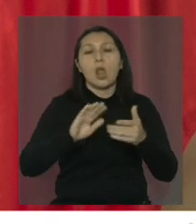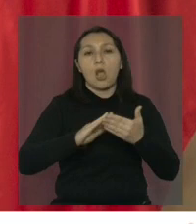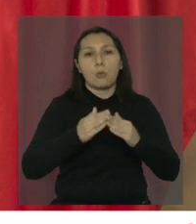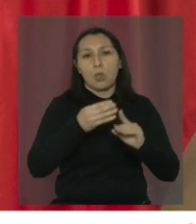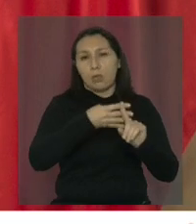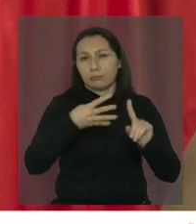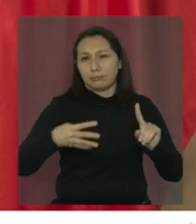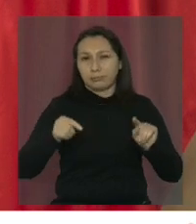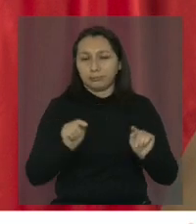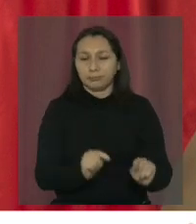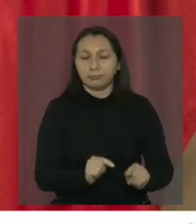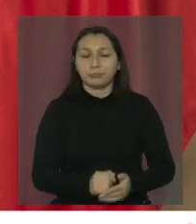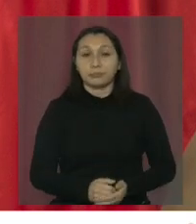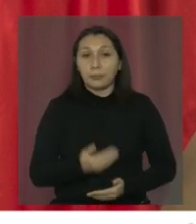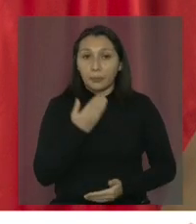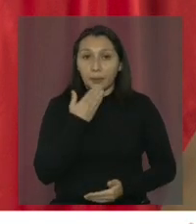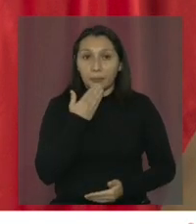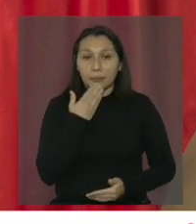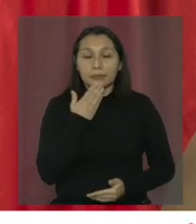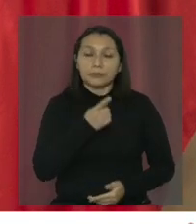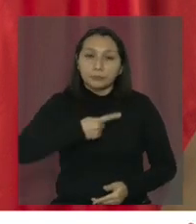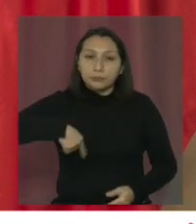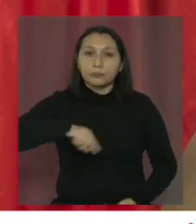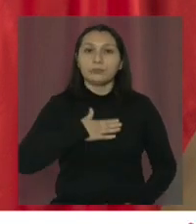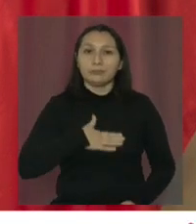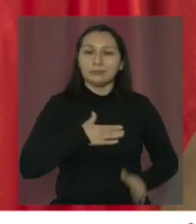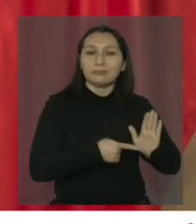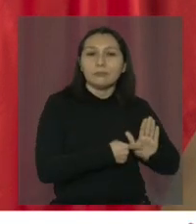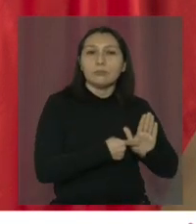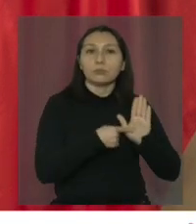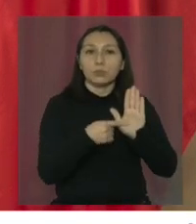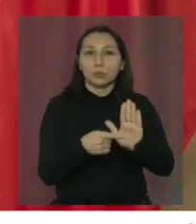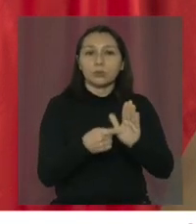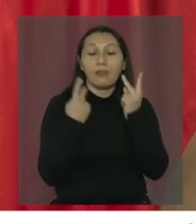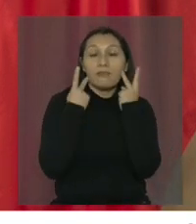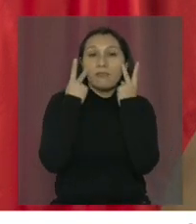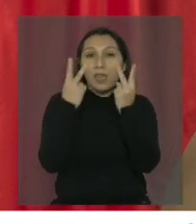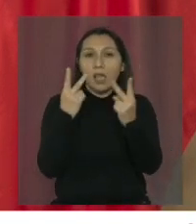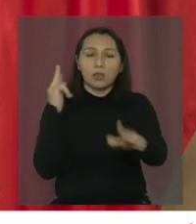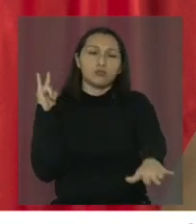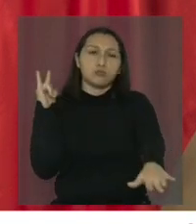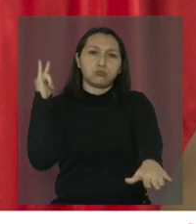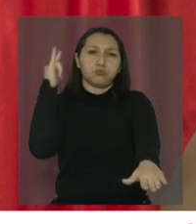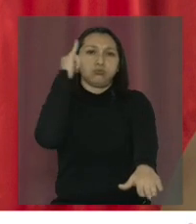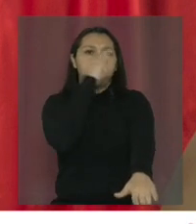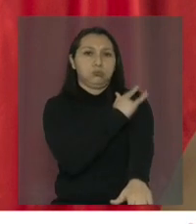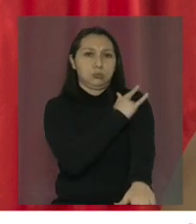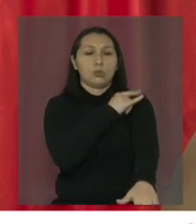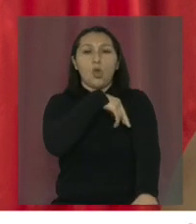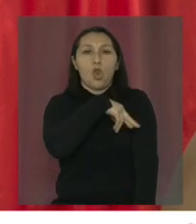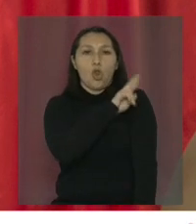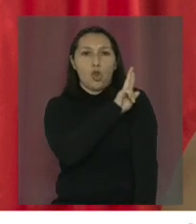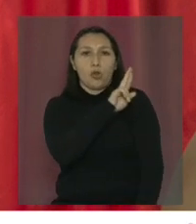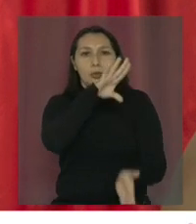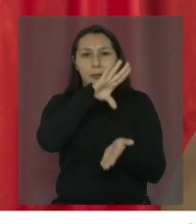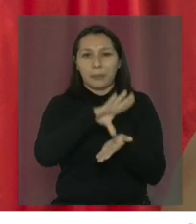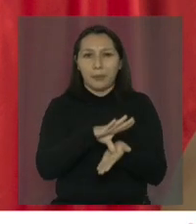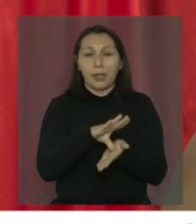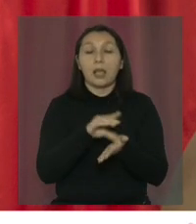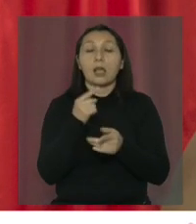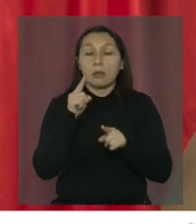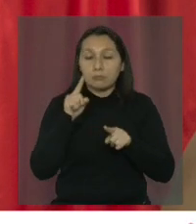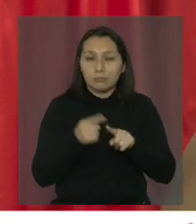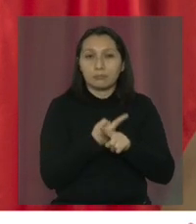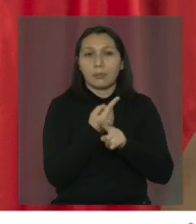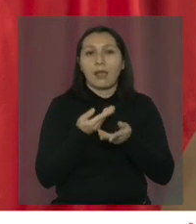dicho esto también queremos resaltar el viaje de nuestro presidente al norte esta es otra de las visitas